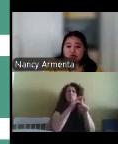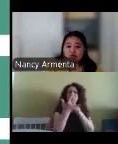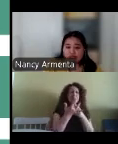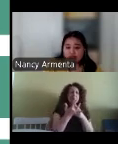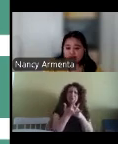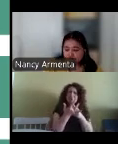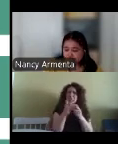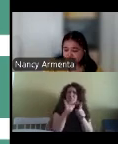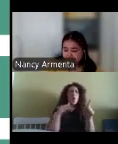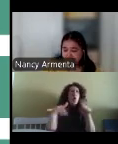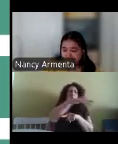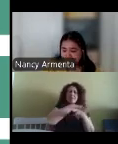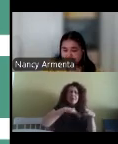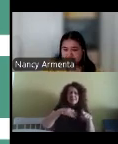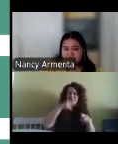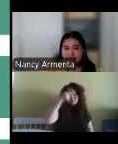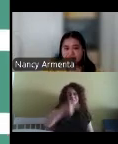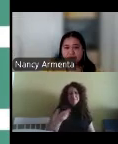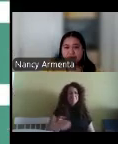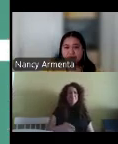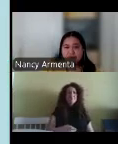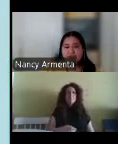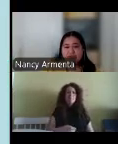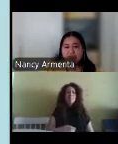propio contexto.